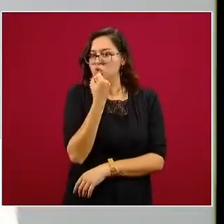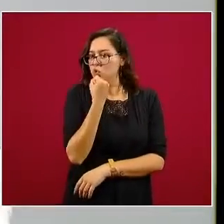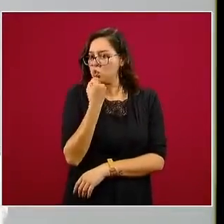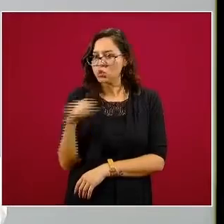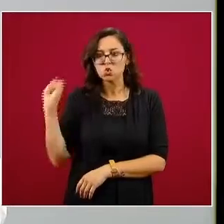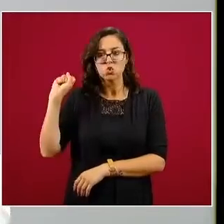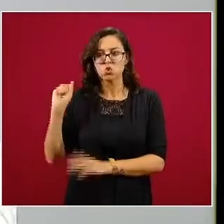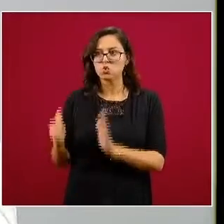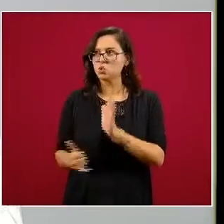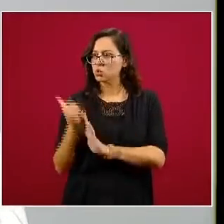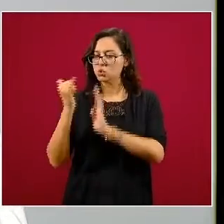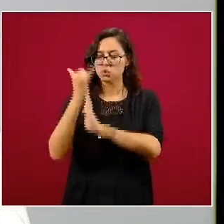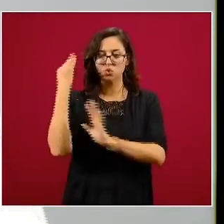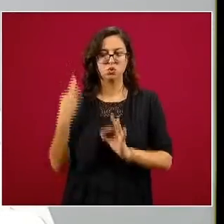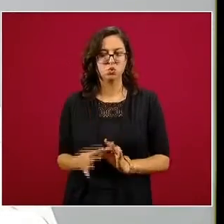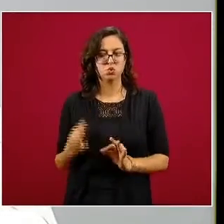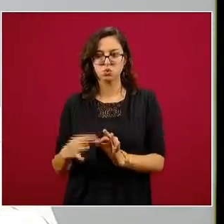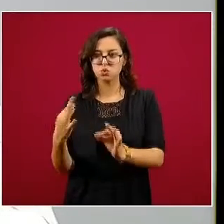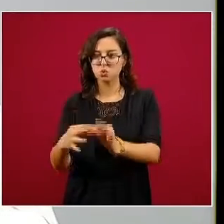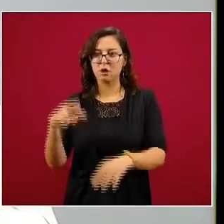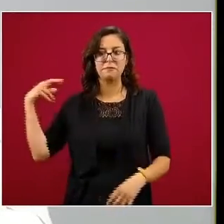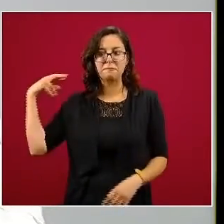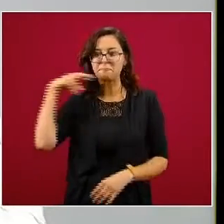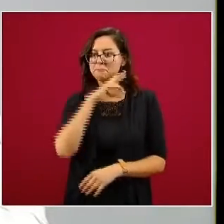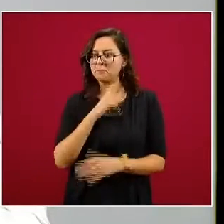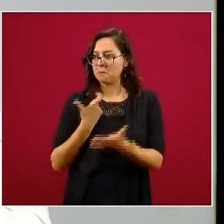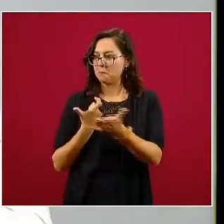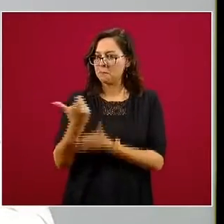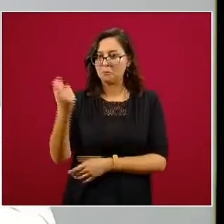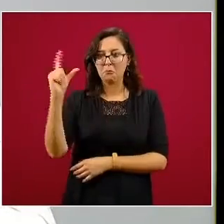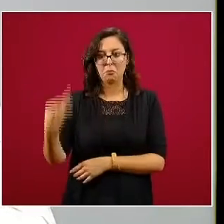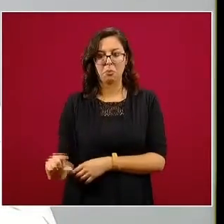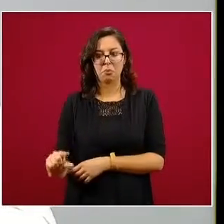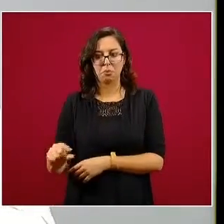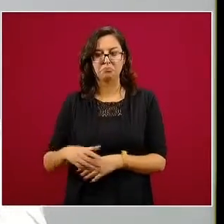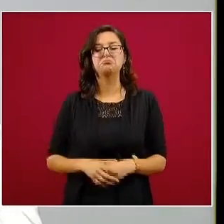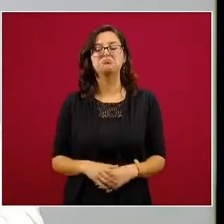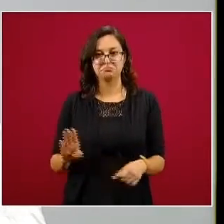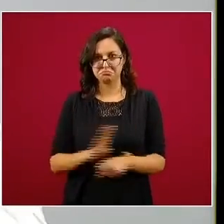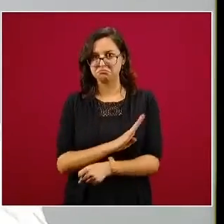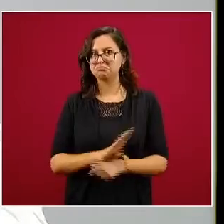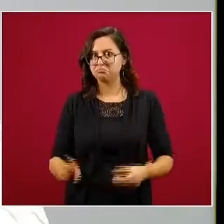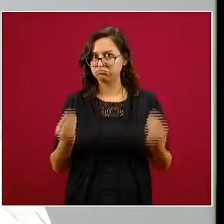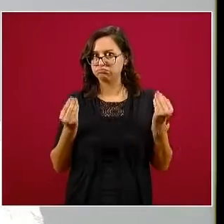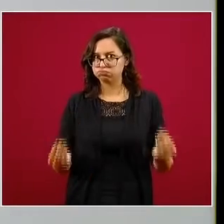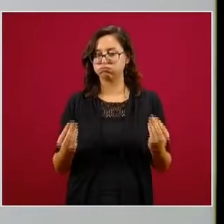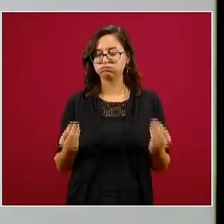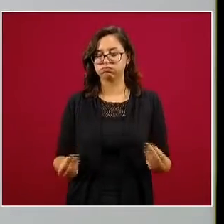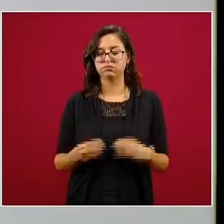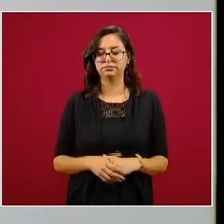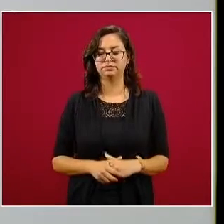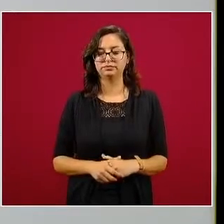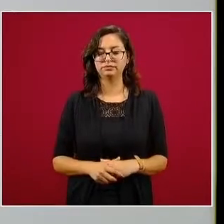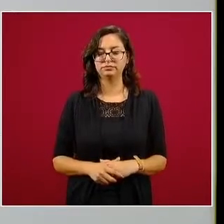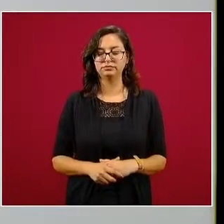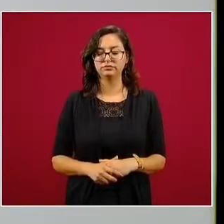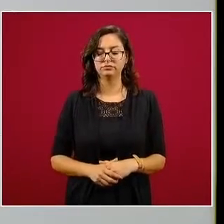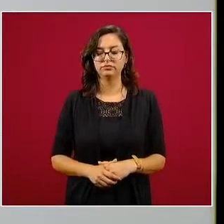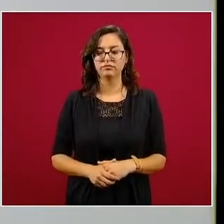la evidencia sobre cuál es la trayectoria de la epidemia. La trayectoria le llamamos al cambio en el tiempo y al cambio en el